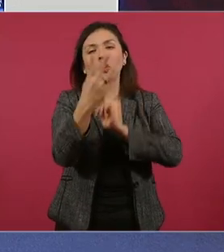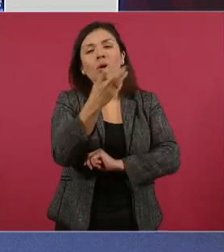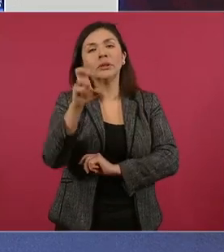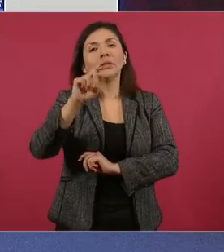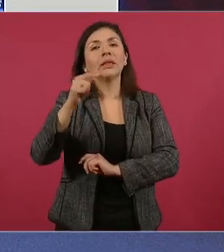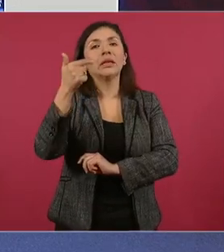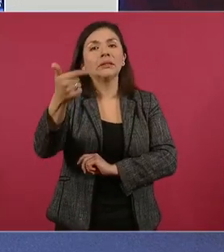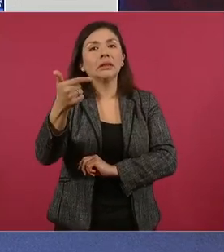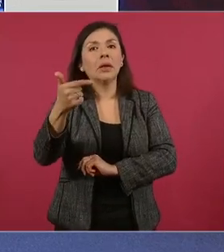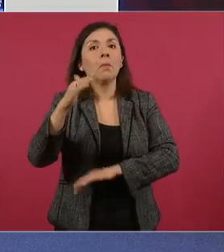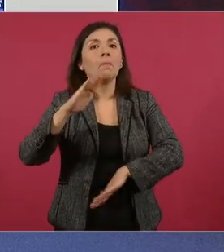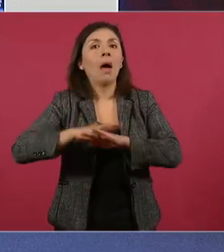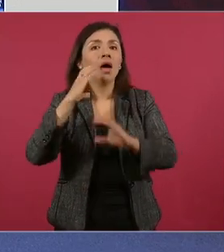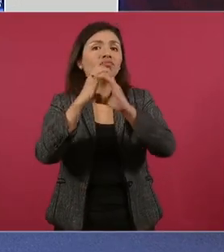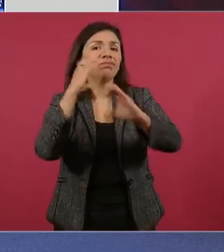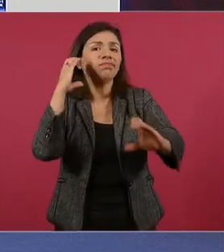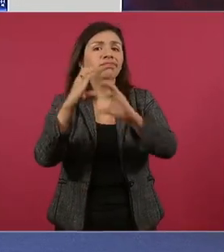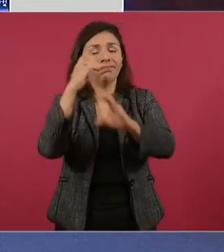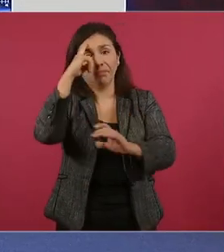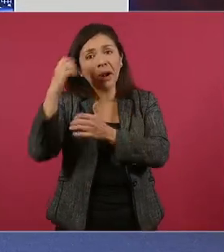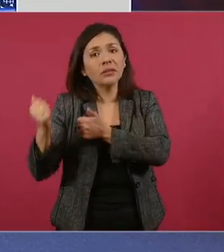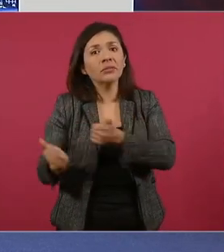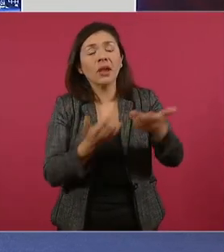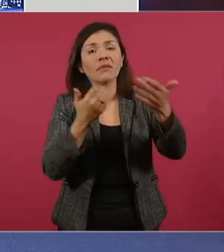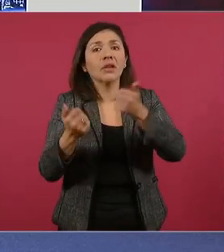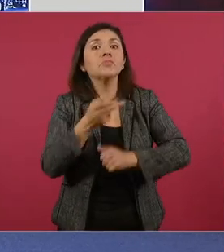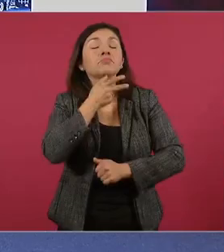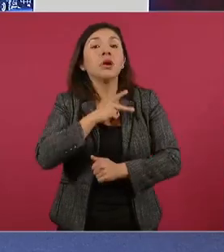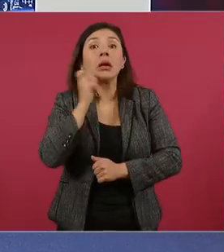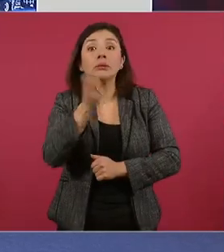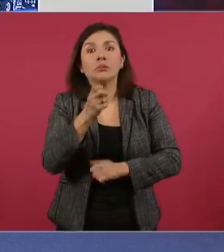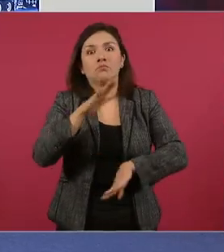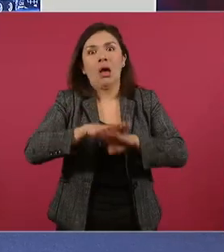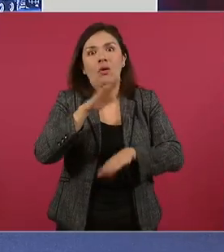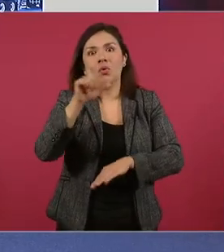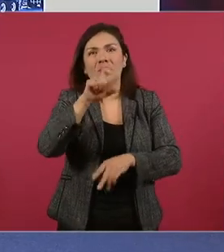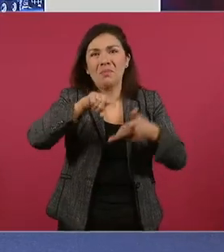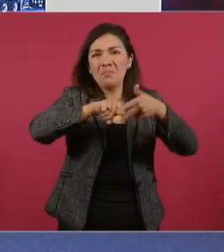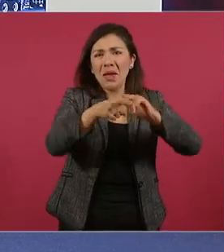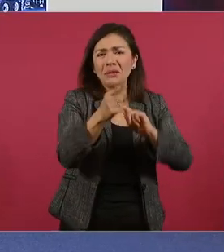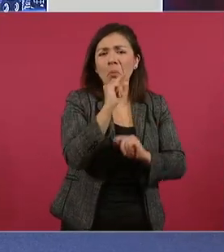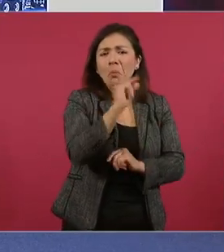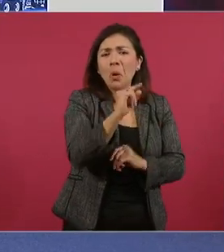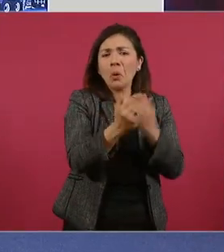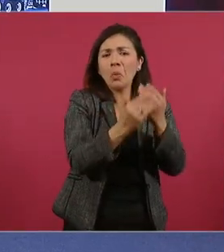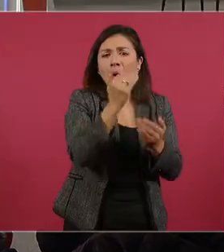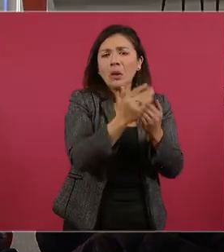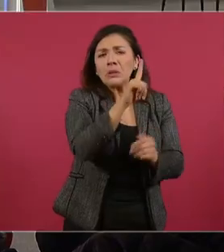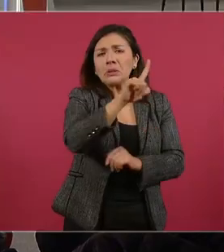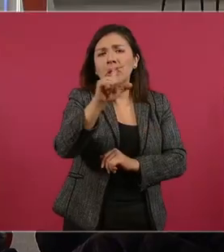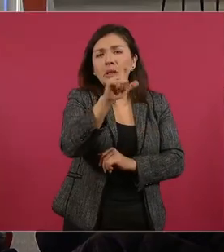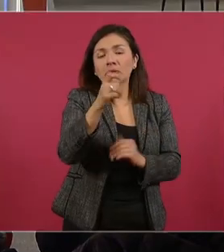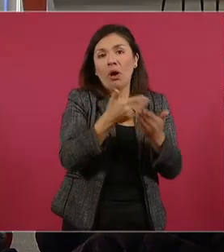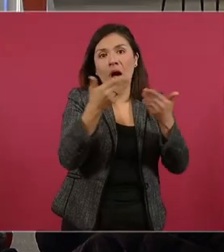más de tres veces el número de pipas con el que comenzamos. Ustedes pueden observar las pipas nuevas que